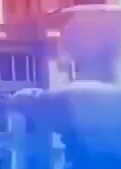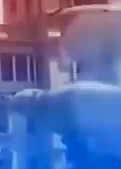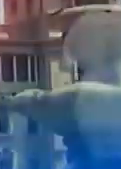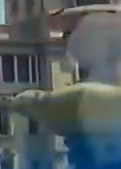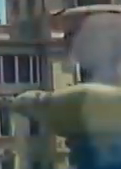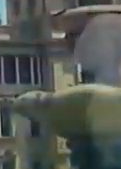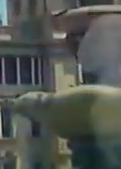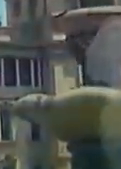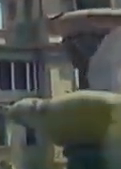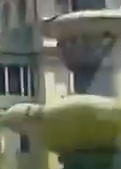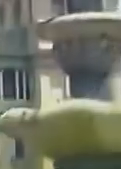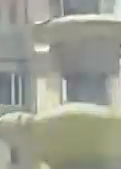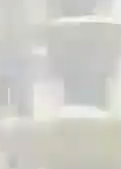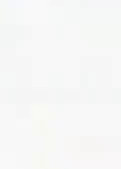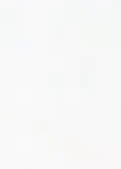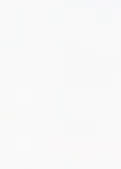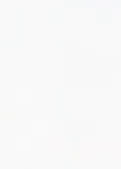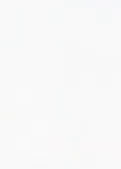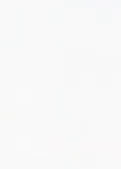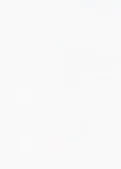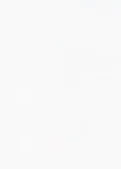mensaje para la nación.